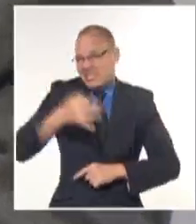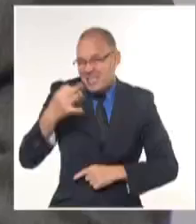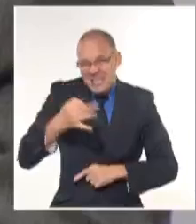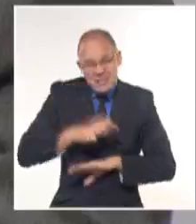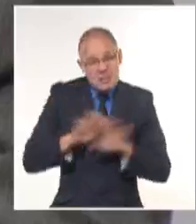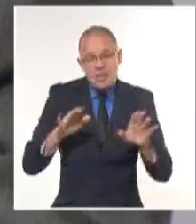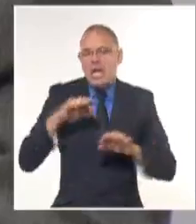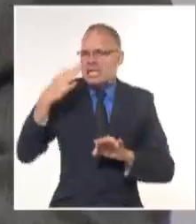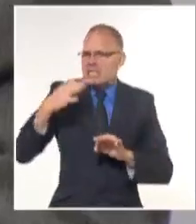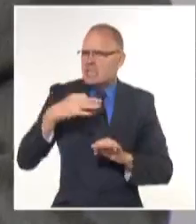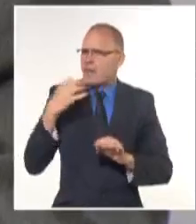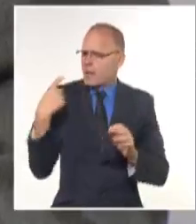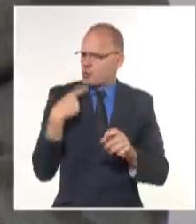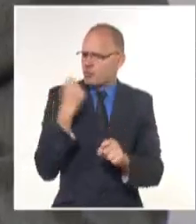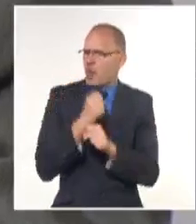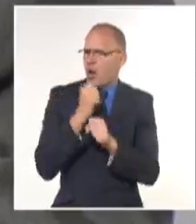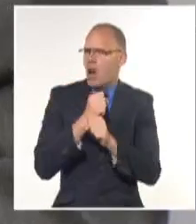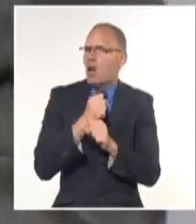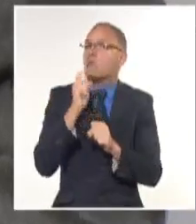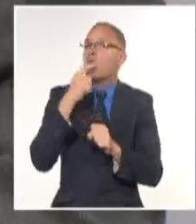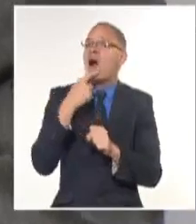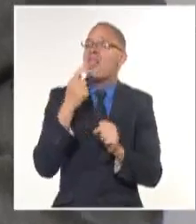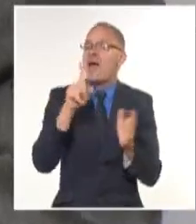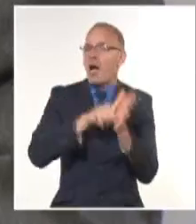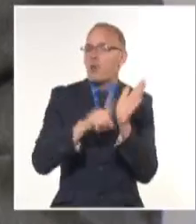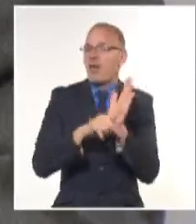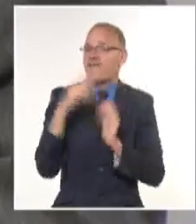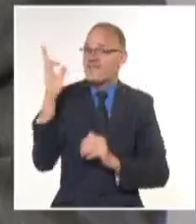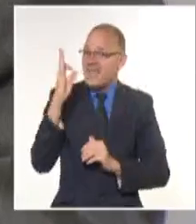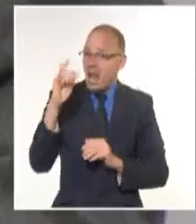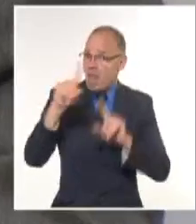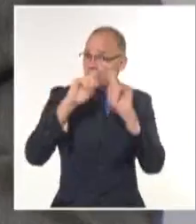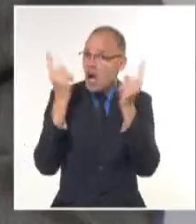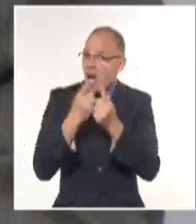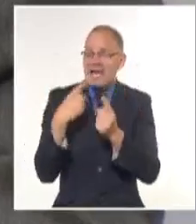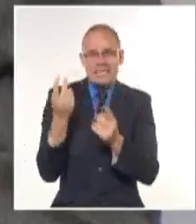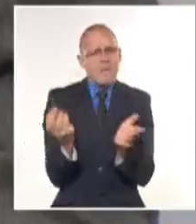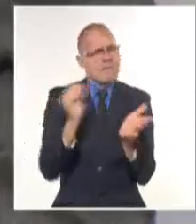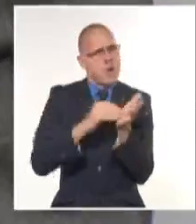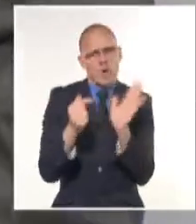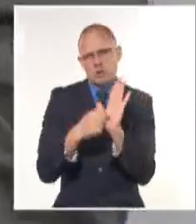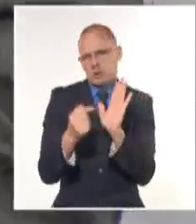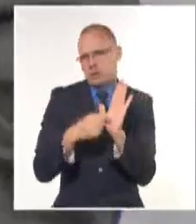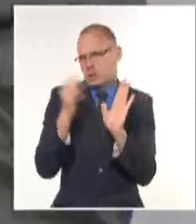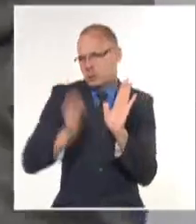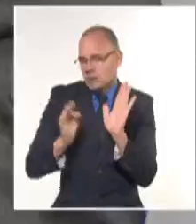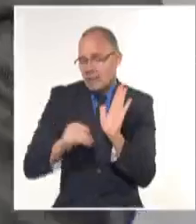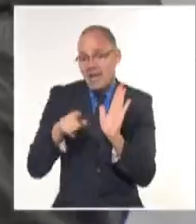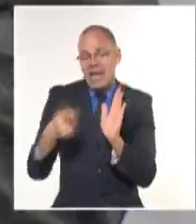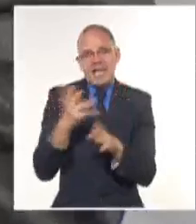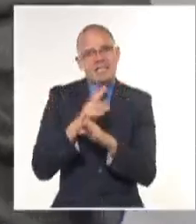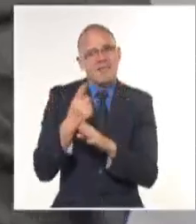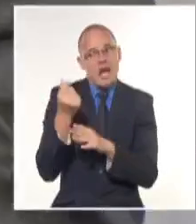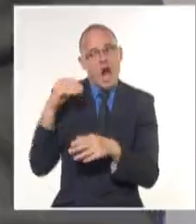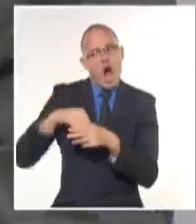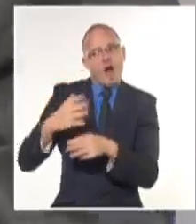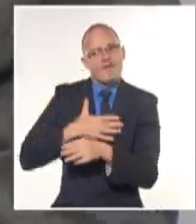dentro de las acciones sectorializadas. Pero a partir de esos mismos, de estos elementos que estamos identificando que tienen que ver con recursos que el